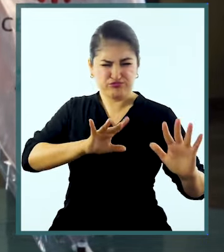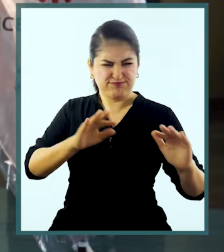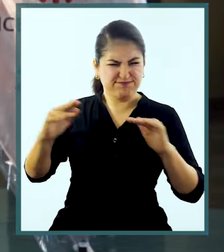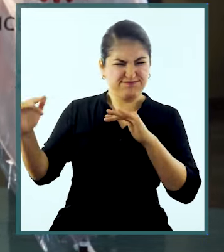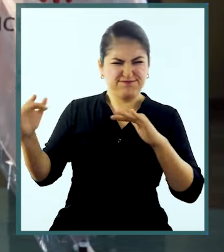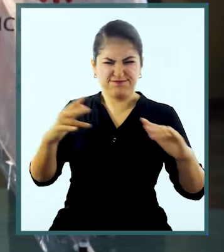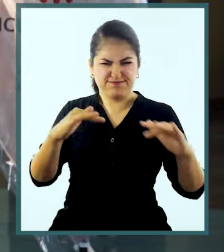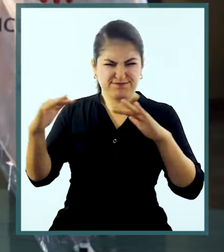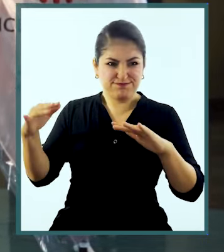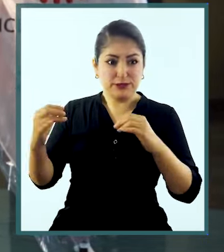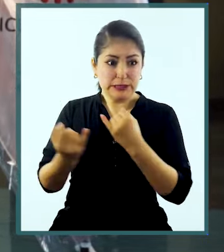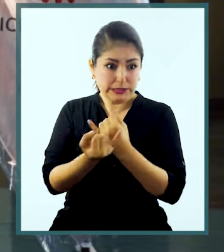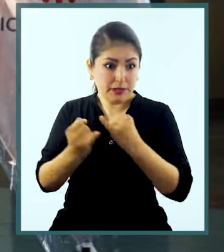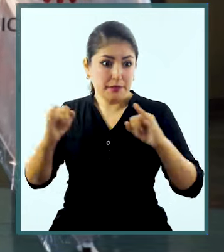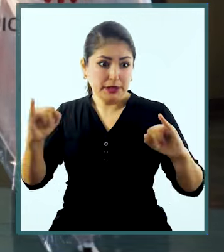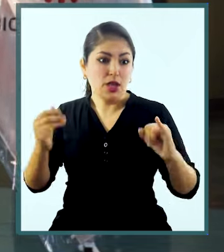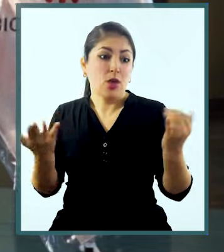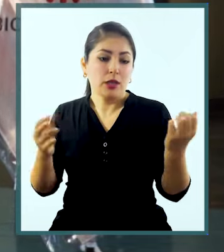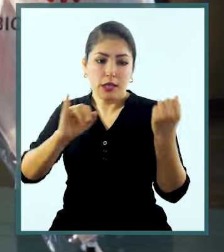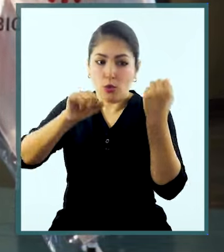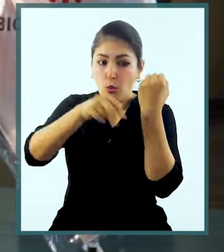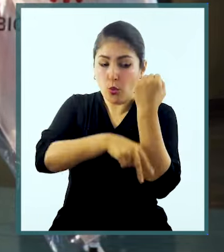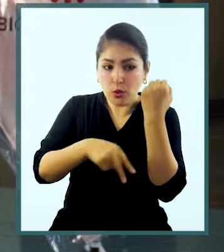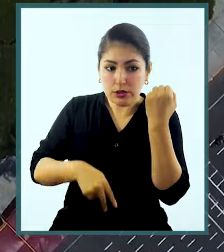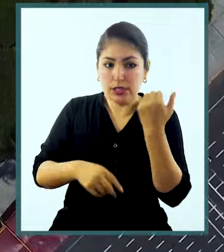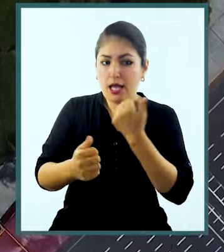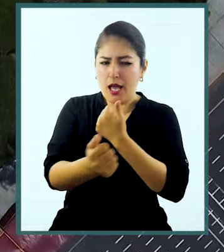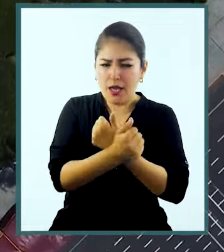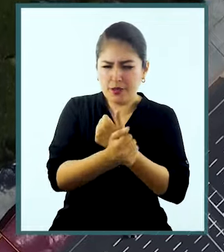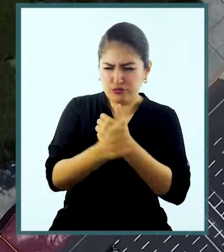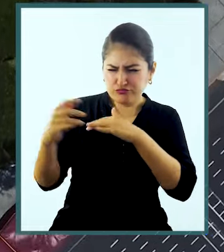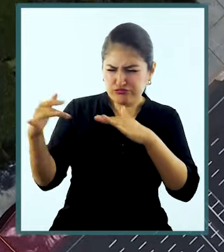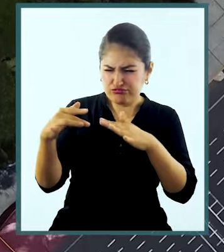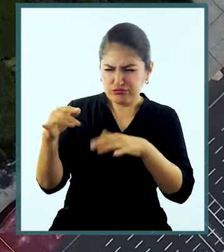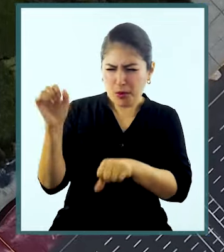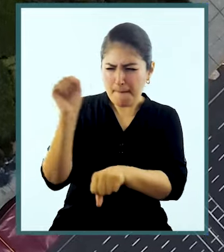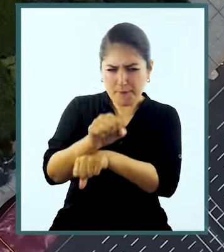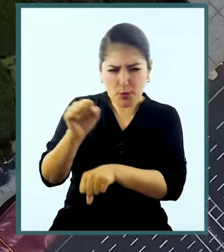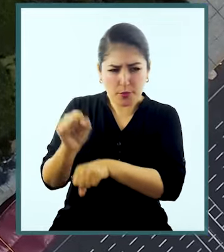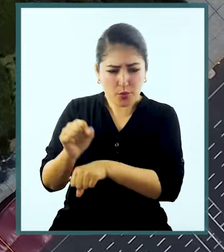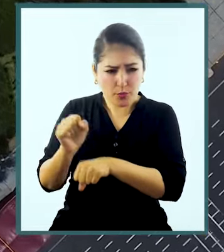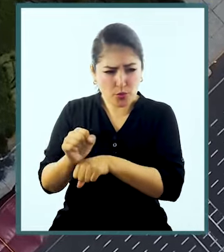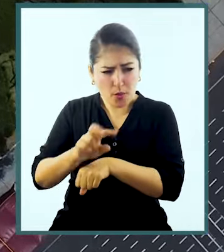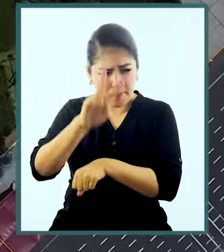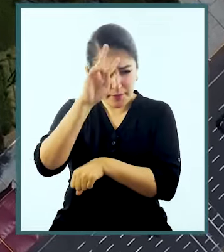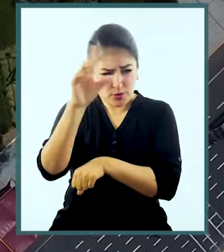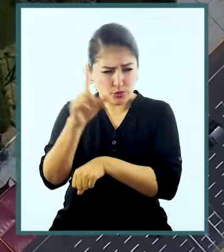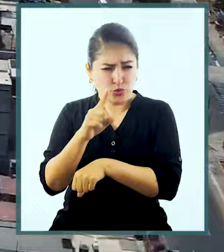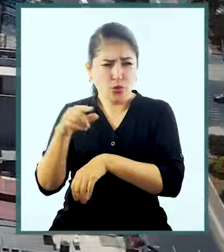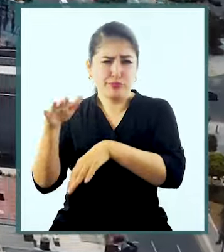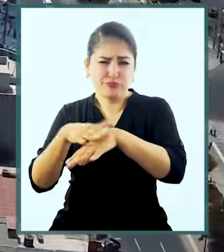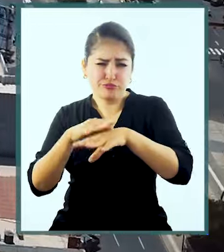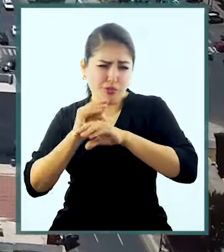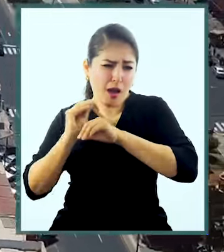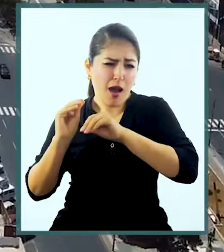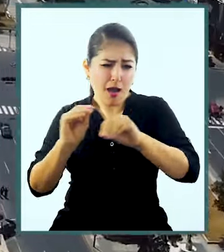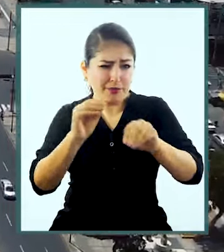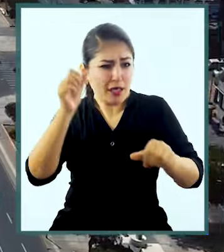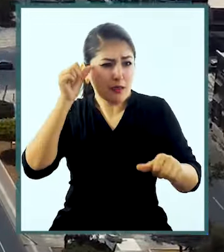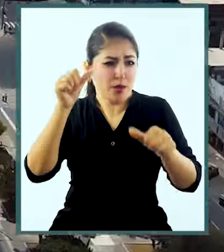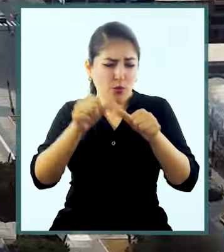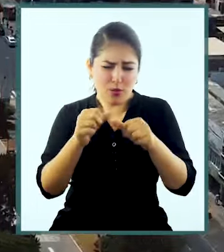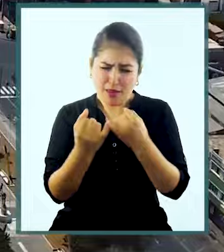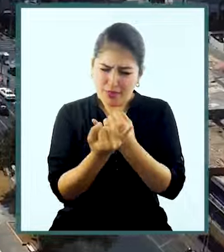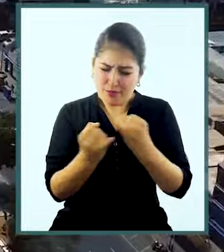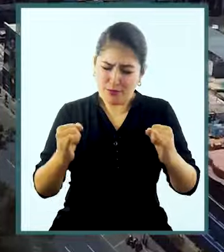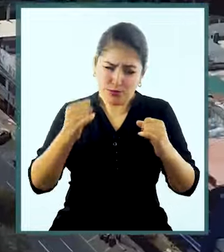consolidar nuestra independencia tras las gloriosas batallas de Junín y Ayacucho. En todo el año estamos llevando este mensaje al país, que nuestra independencia fue